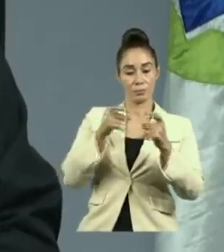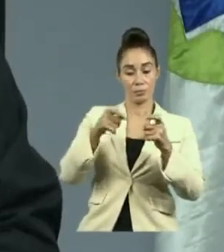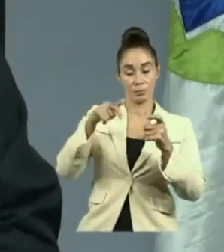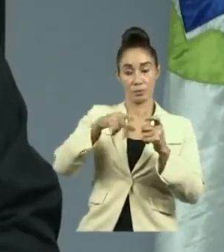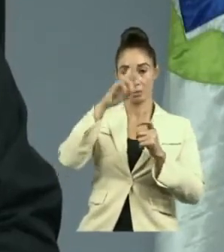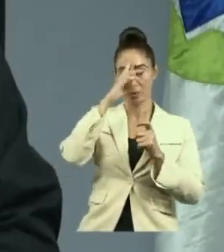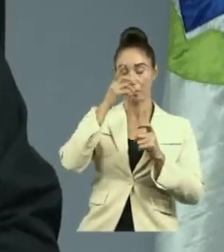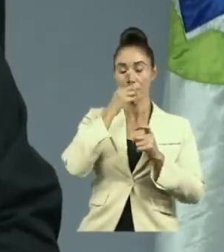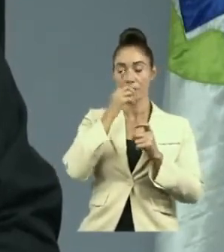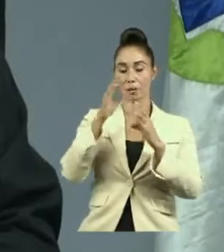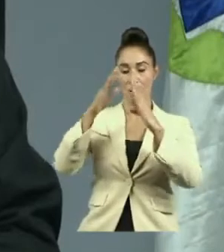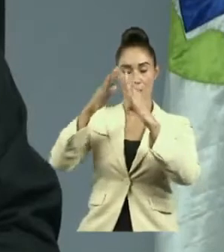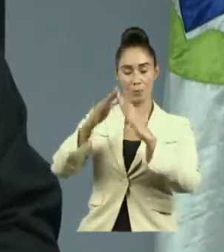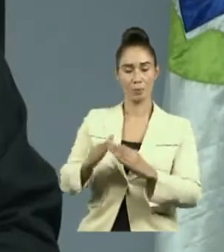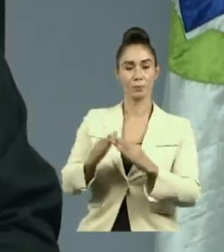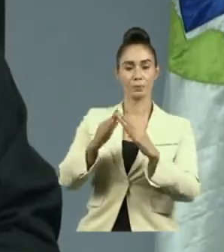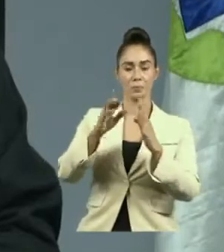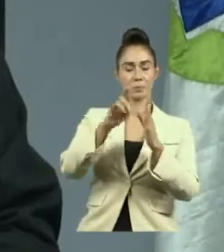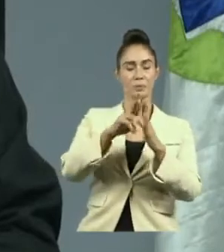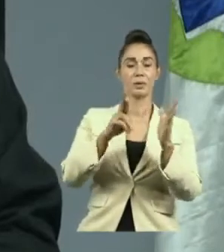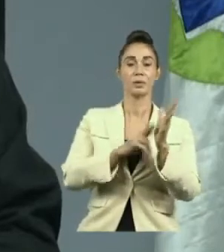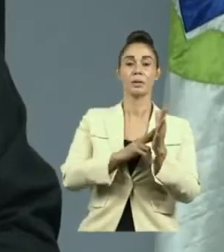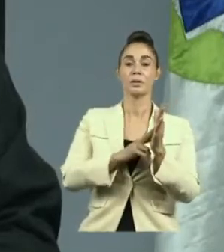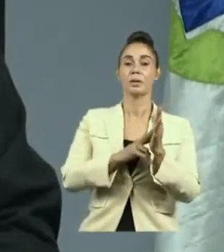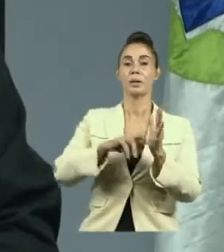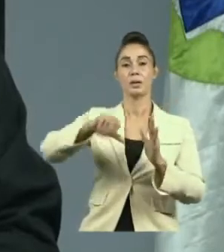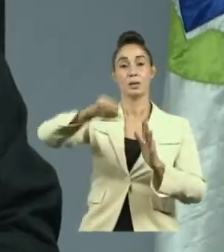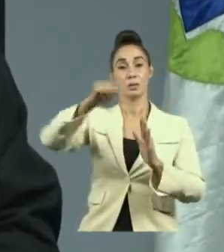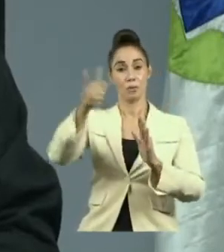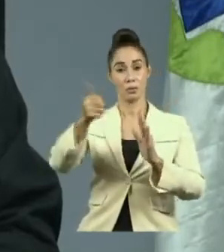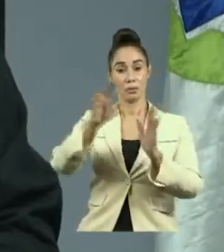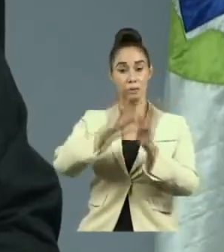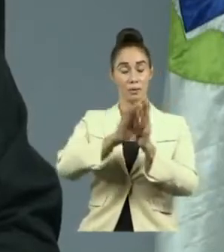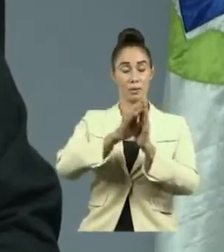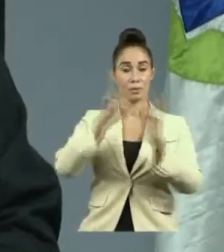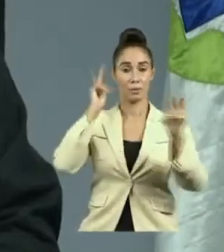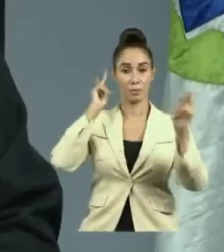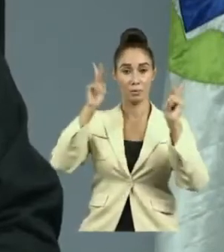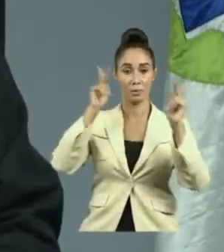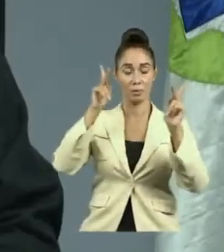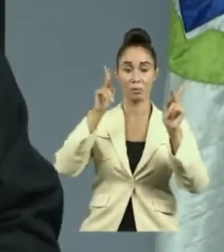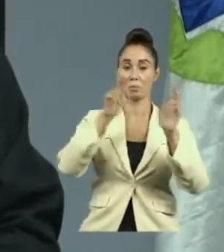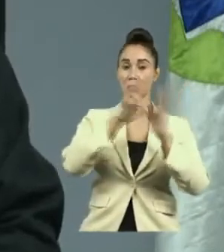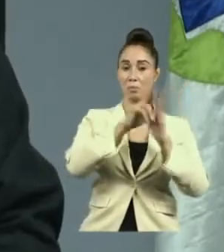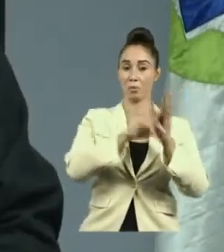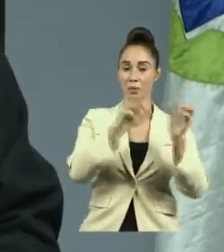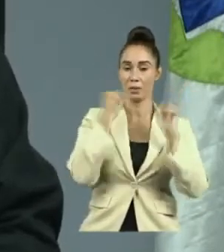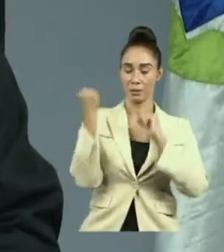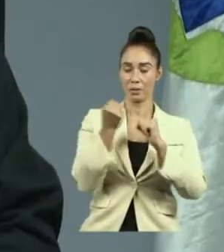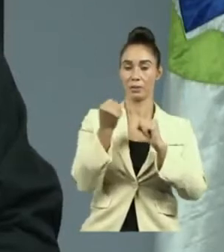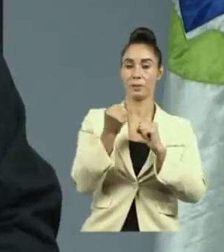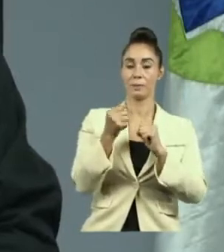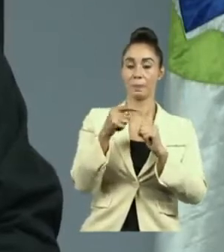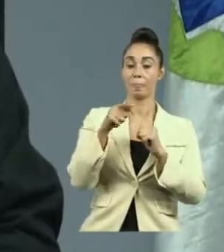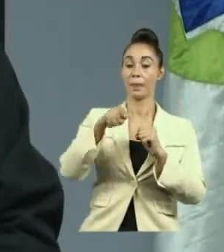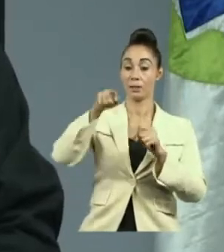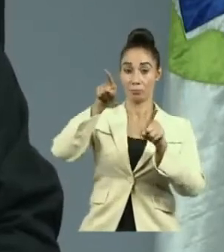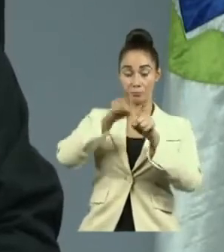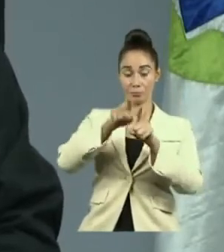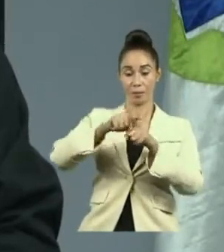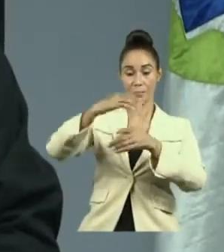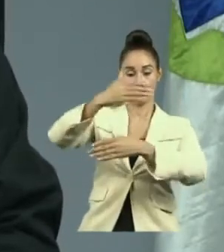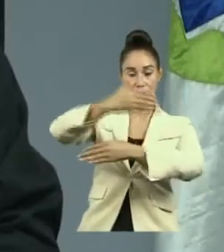otras medidas adicionales como la que se tomó en puerto plata la frontera es todavía más sagrado la